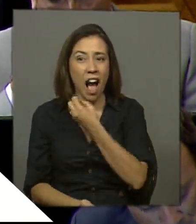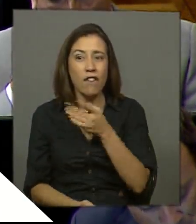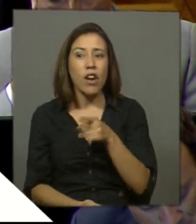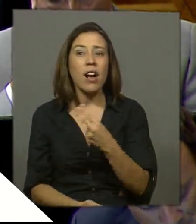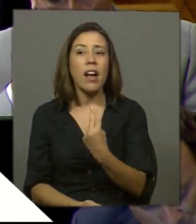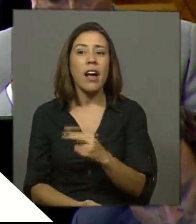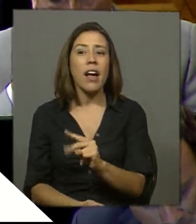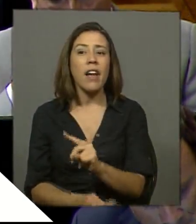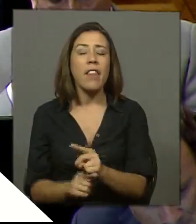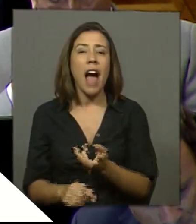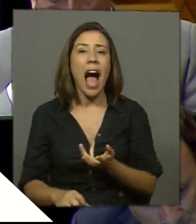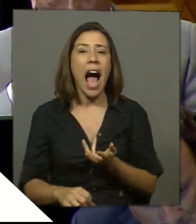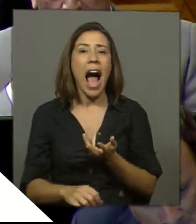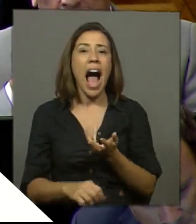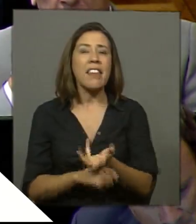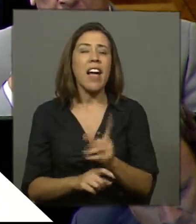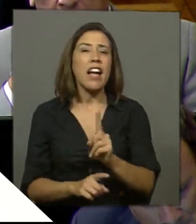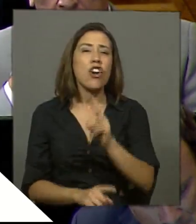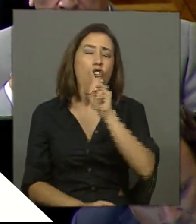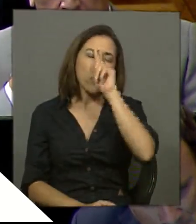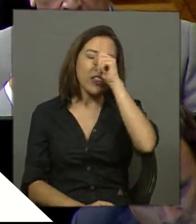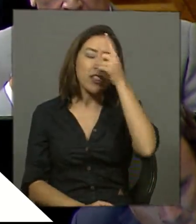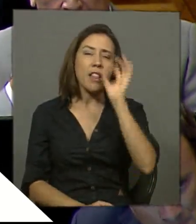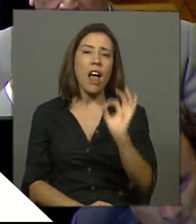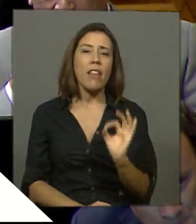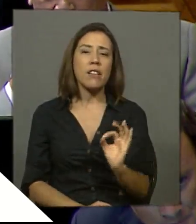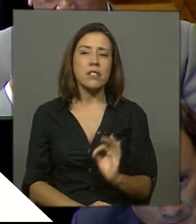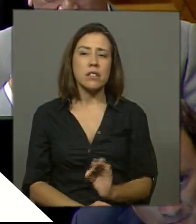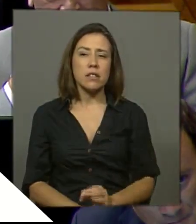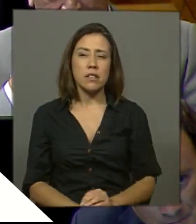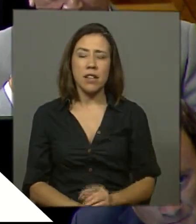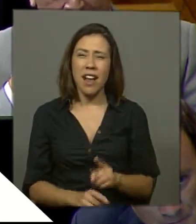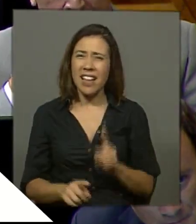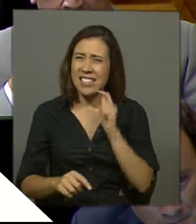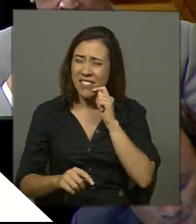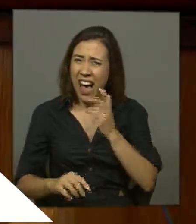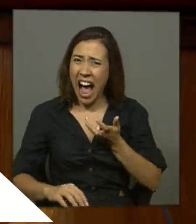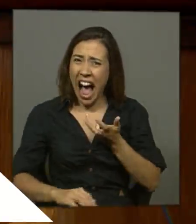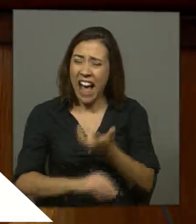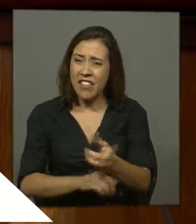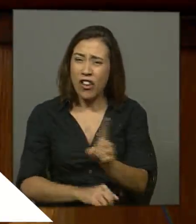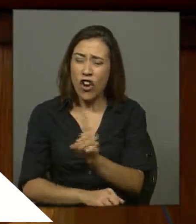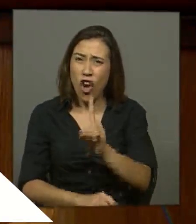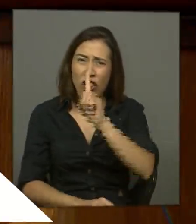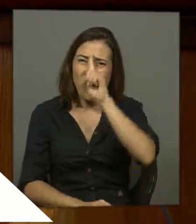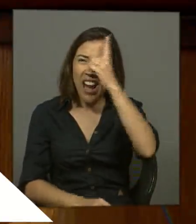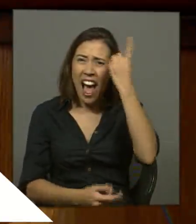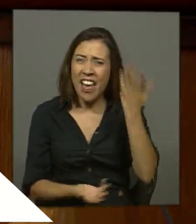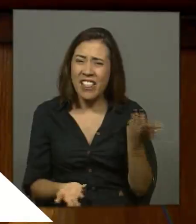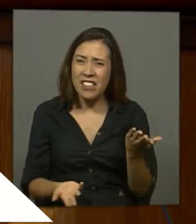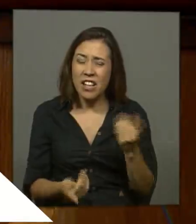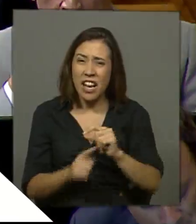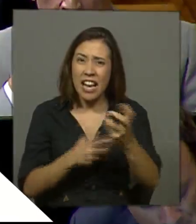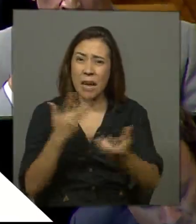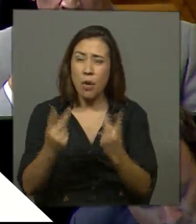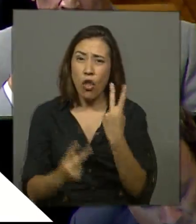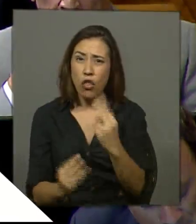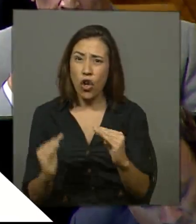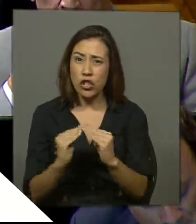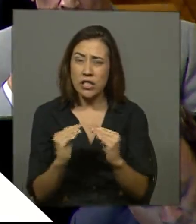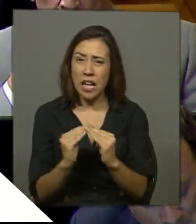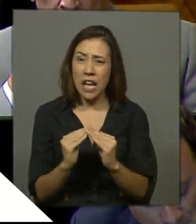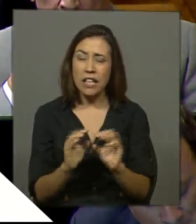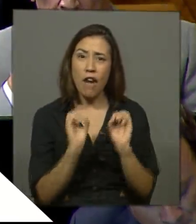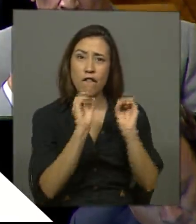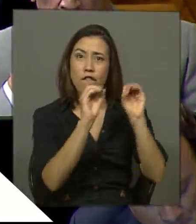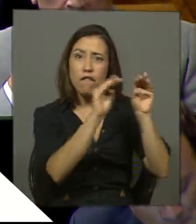correspondía a un ataque no tradicional ministro a un ataque no tradicional quemaron dos casas la